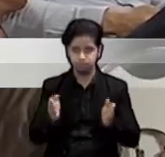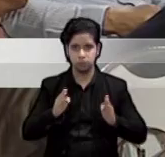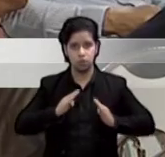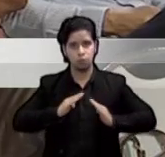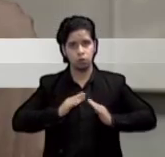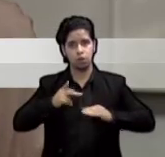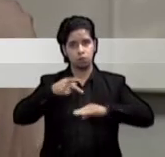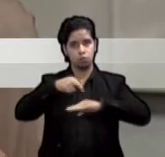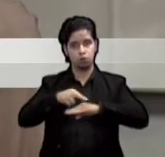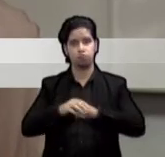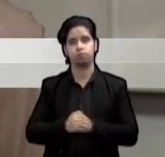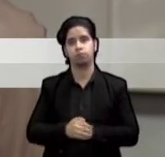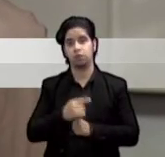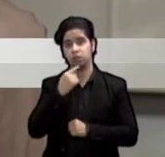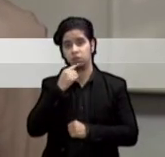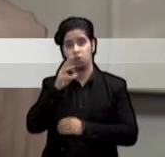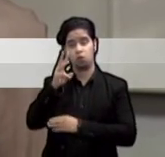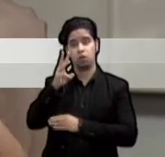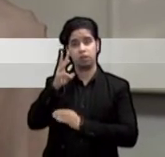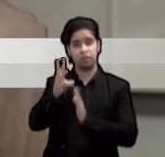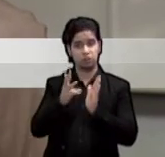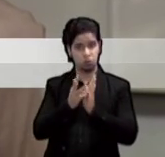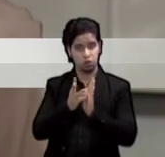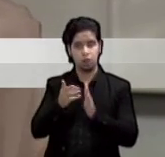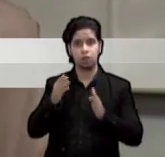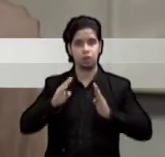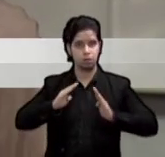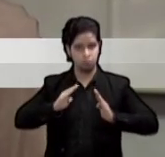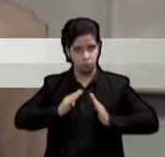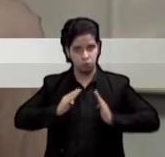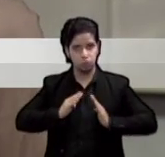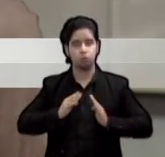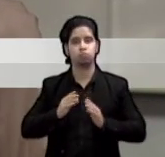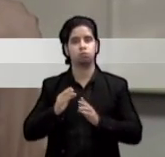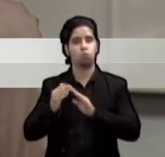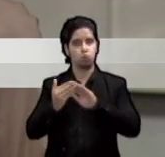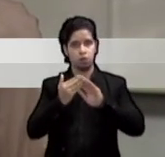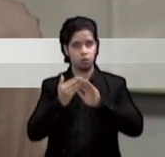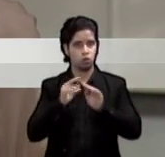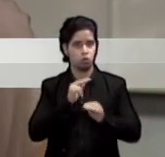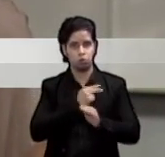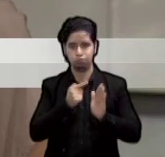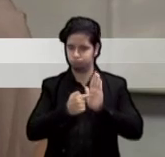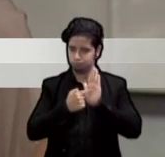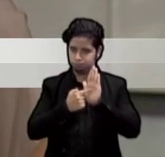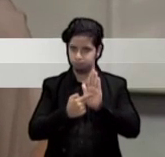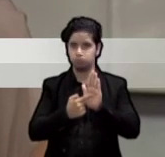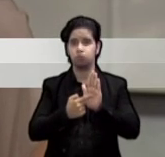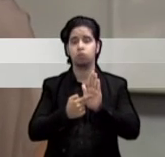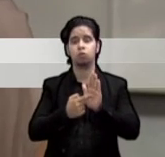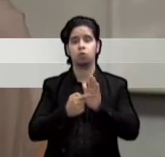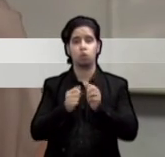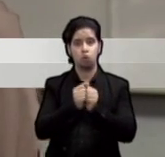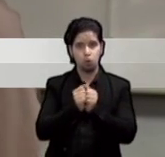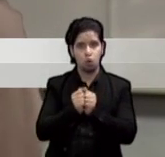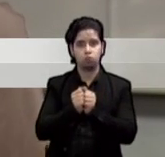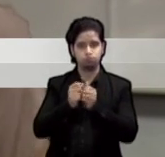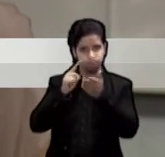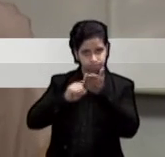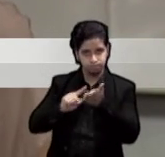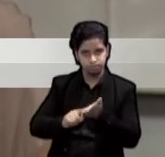hablando de 6 horas de deporte comunitario, de deporte aficionado, que nosotros estaremos transmitiendo junto a los comentarios, el análisis